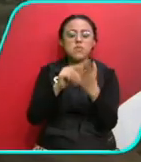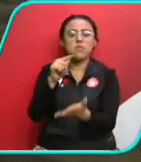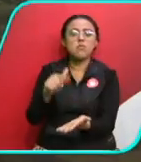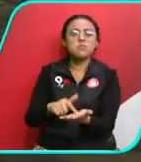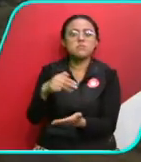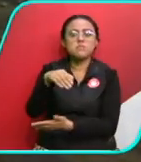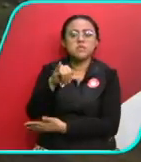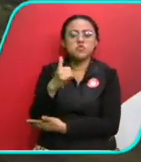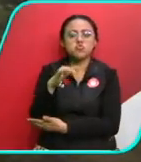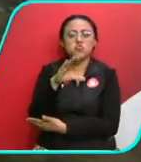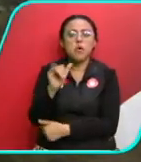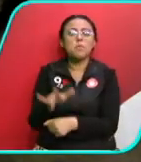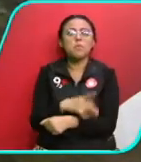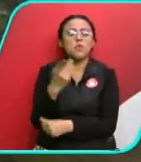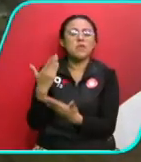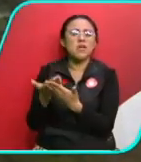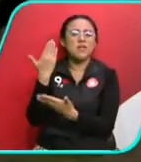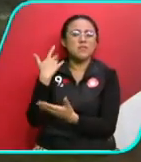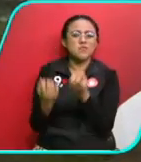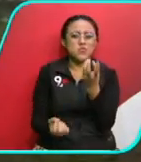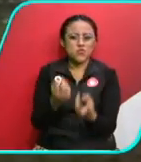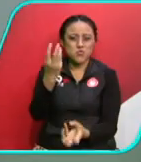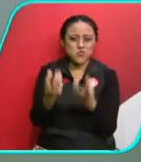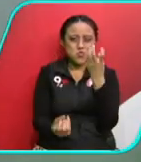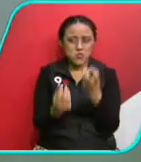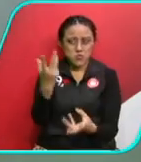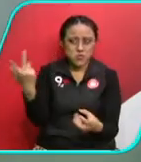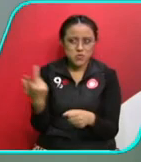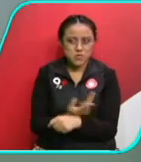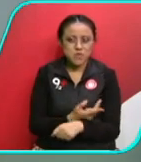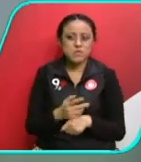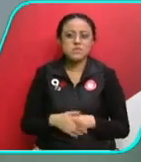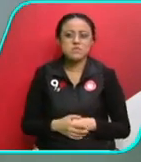fue arrasado por los recientes incendios.